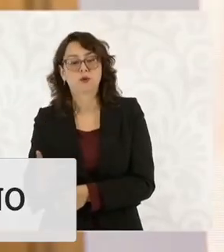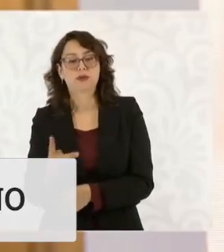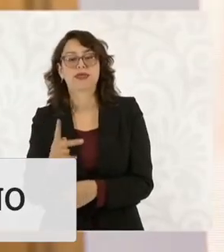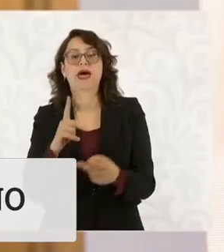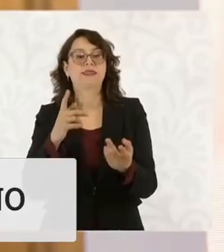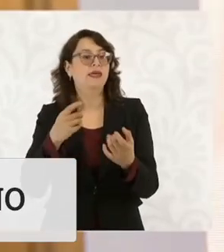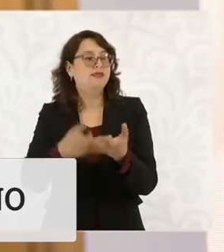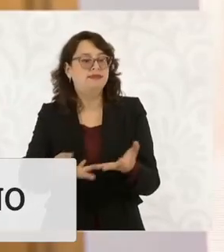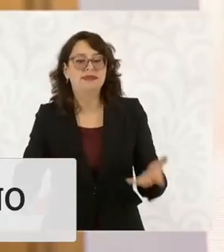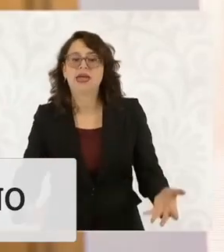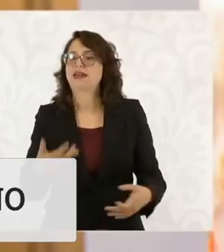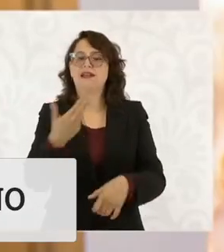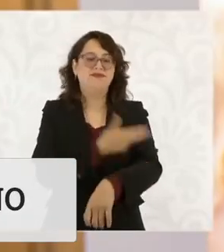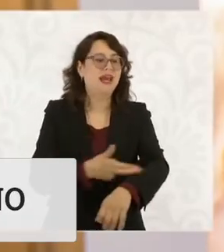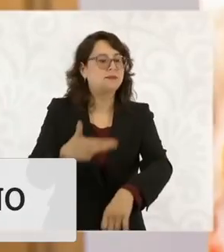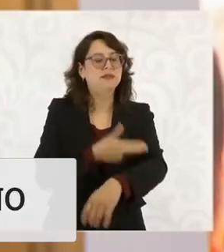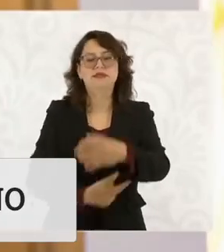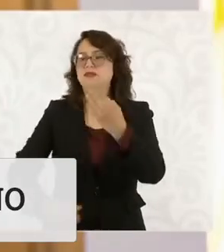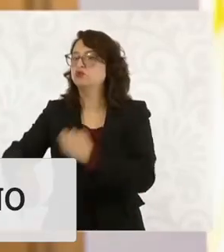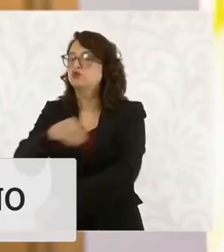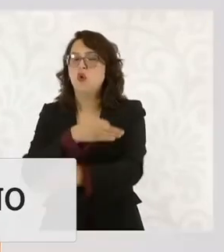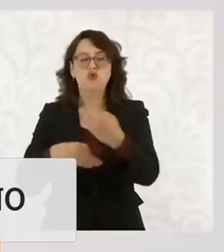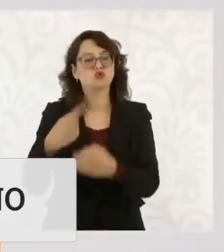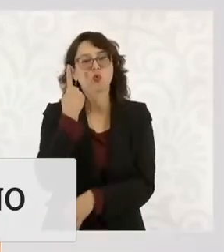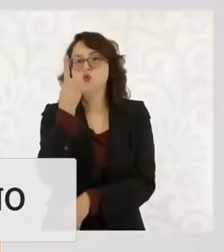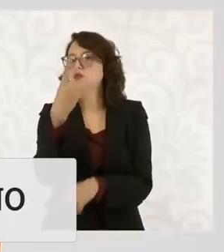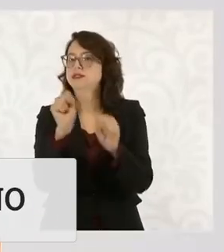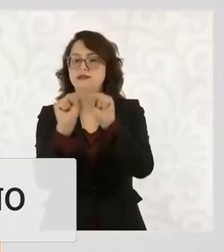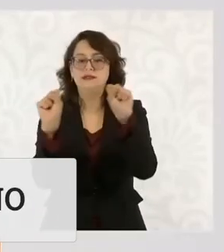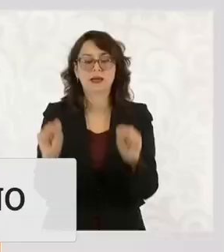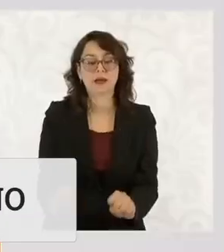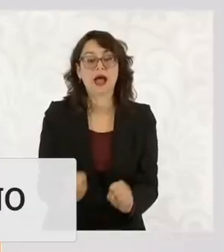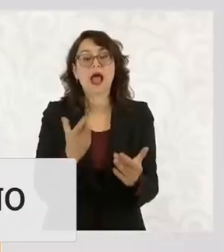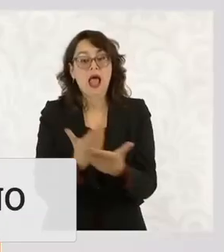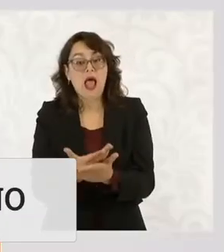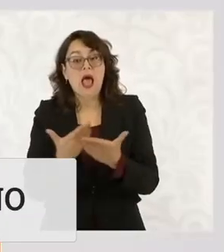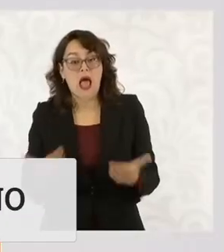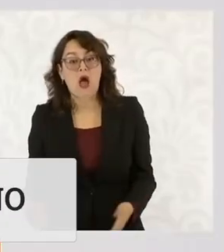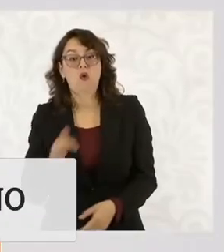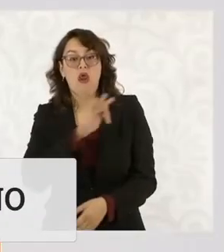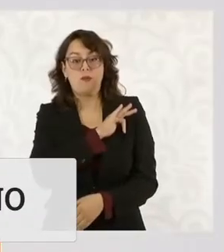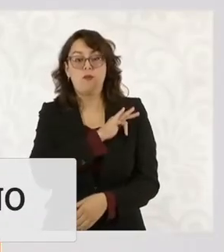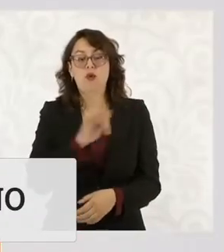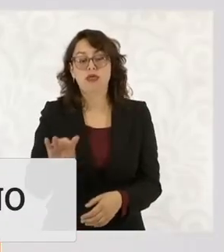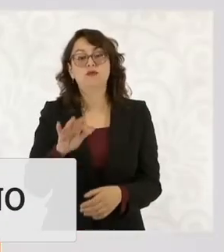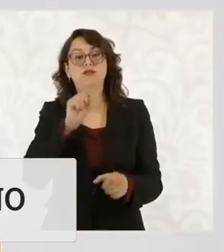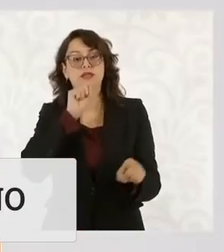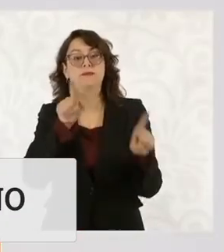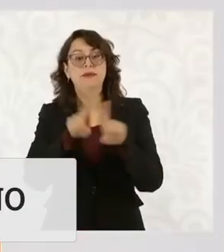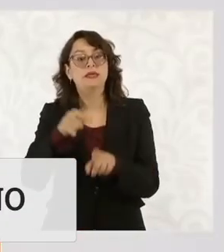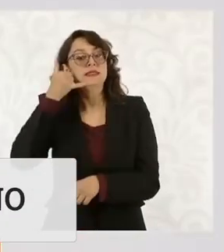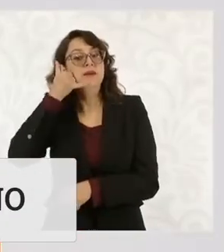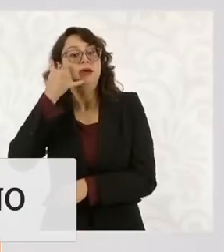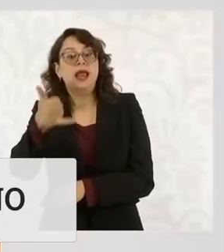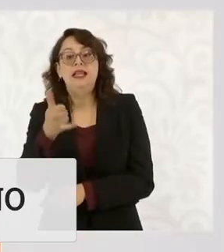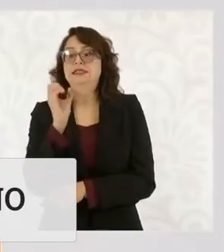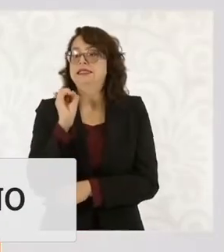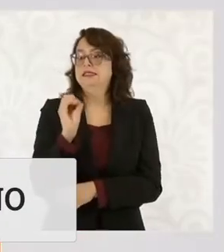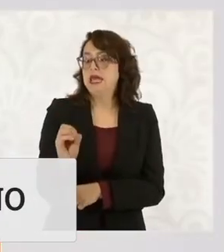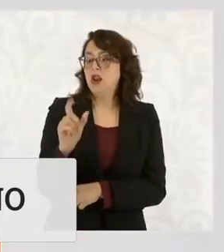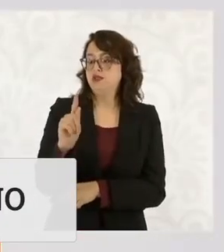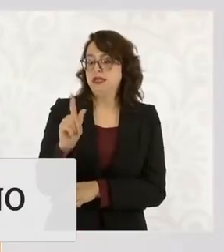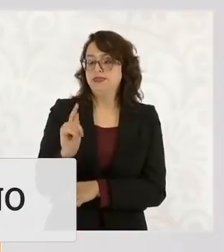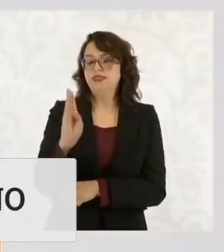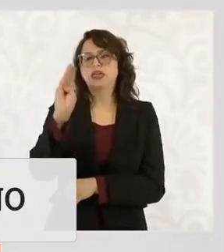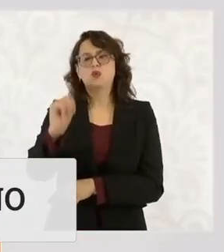de catastro. Además, hoy todas y todos podemos marcar el 079, un